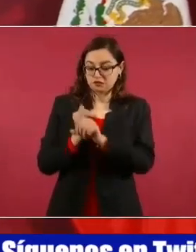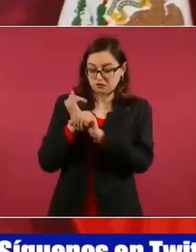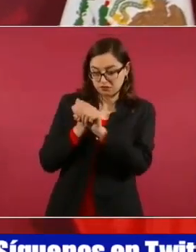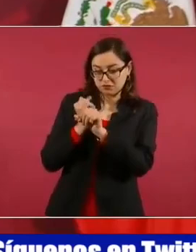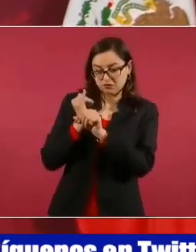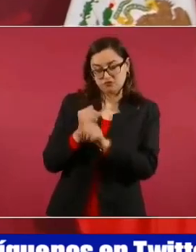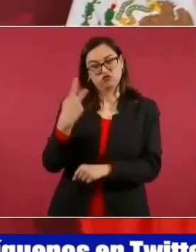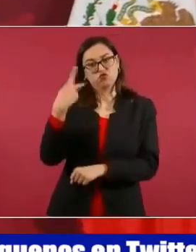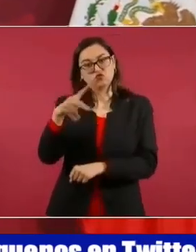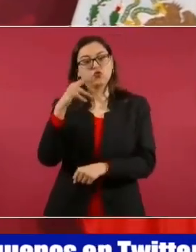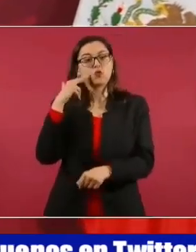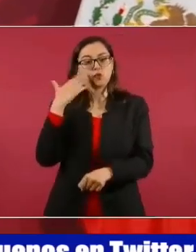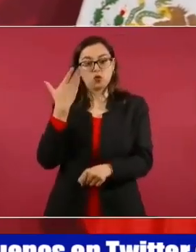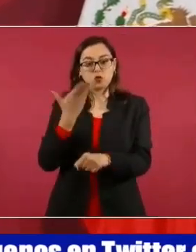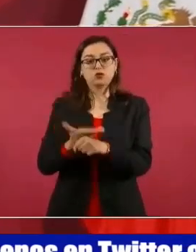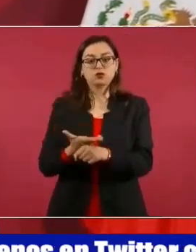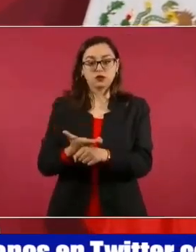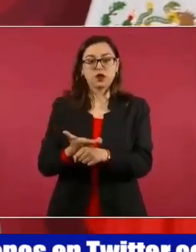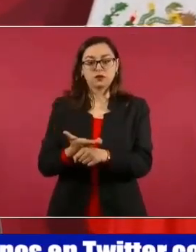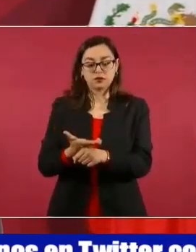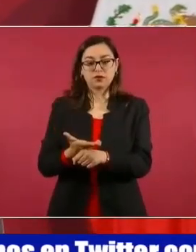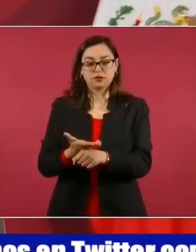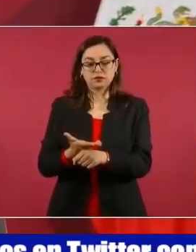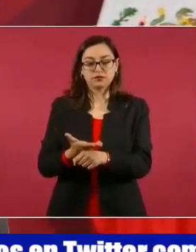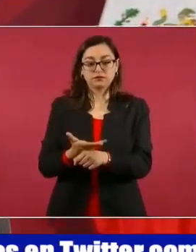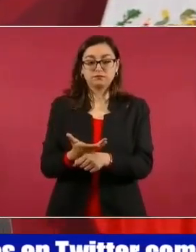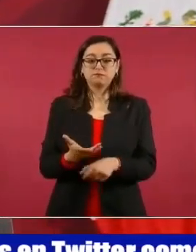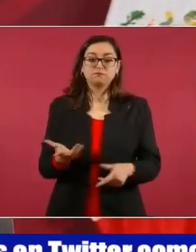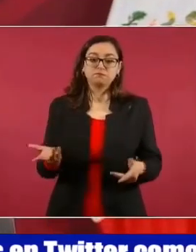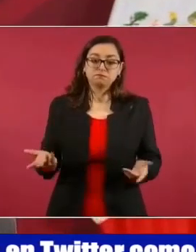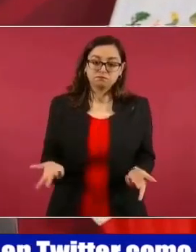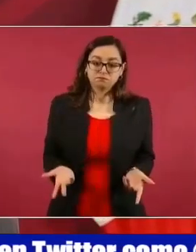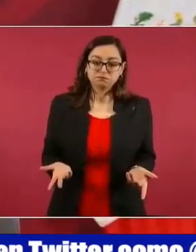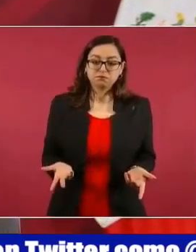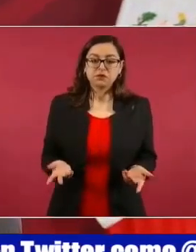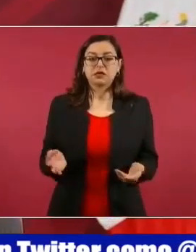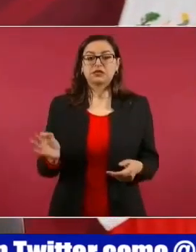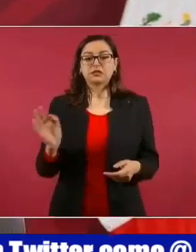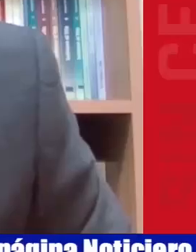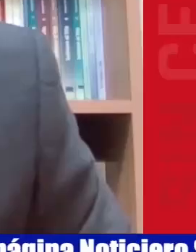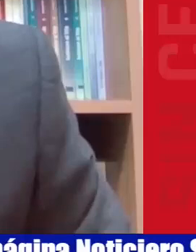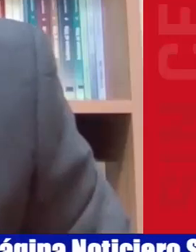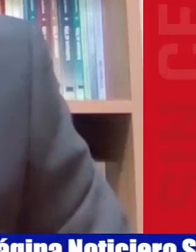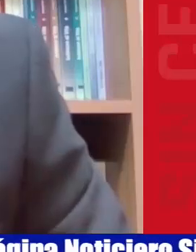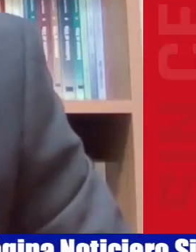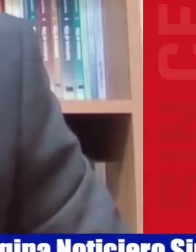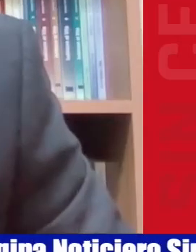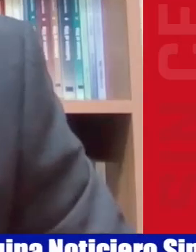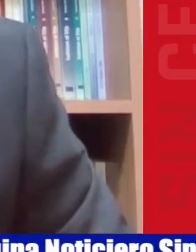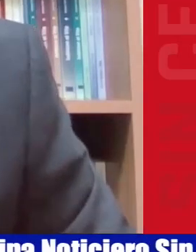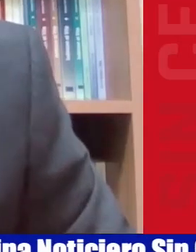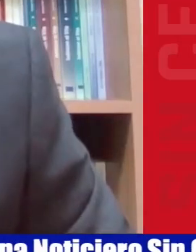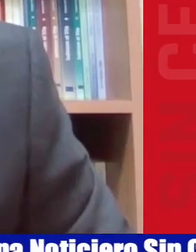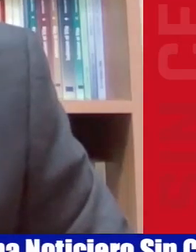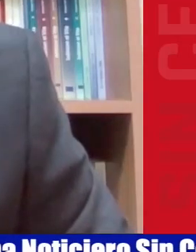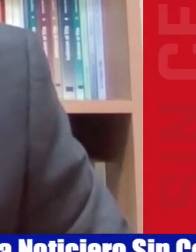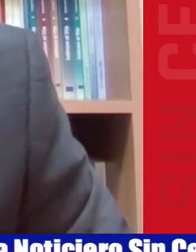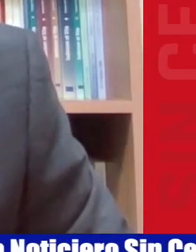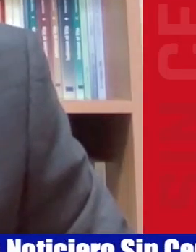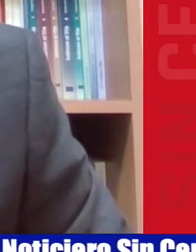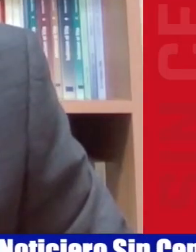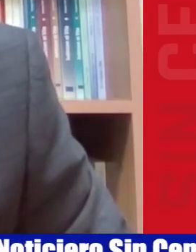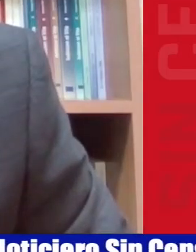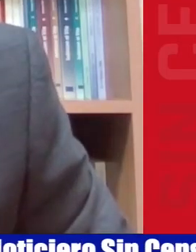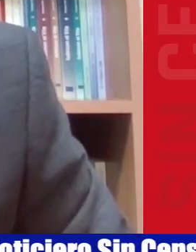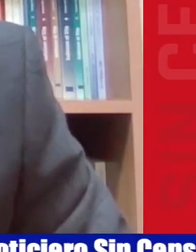hay, queremos ver a un expresidente en la cárcel. Pues no se trata de eso, de lo que queramos, se trata de que haya elementos